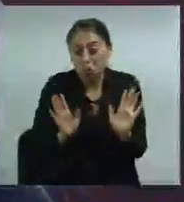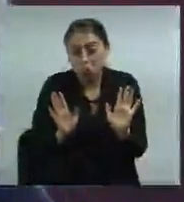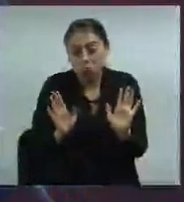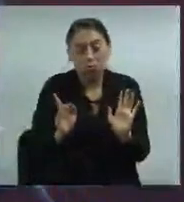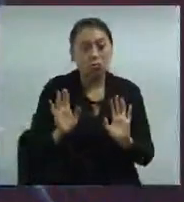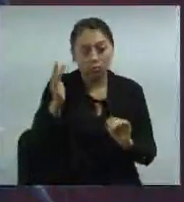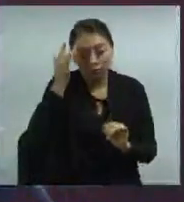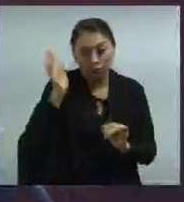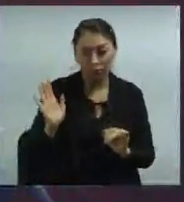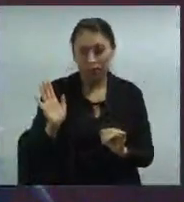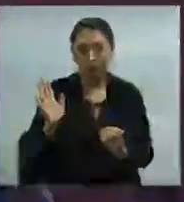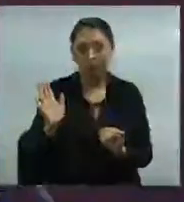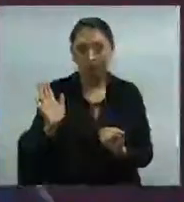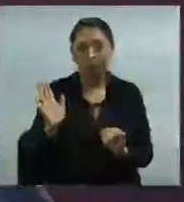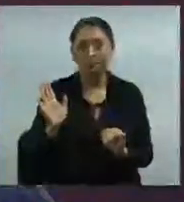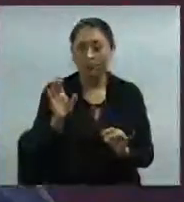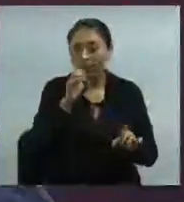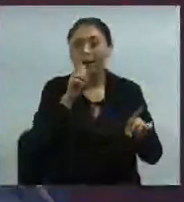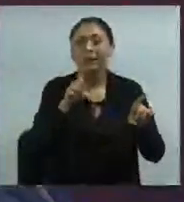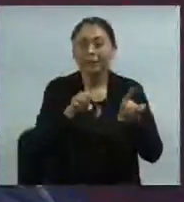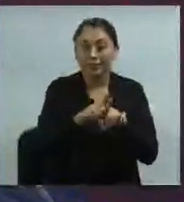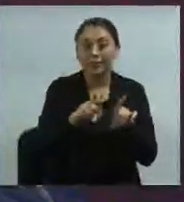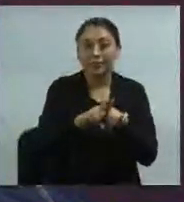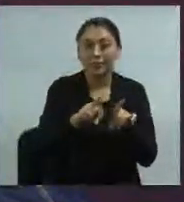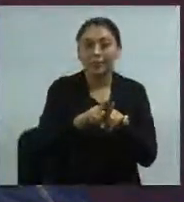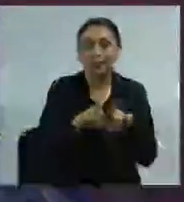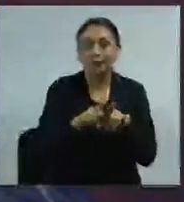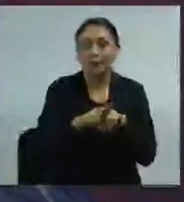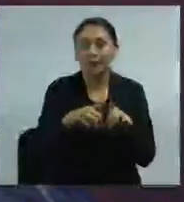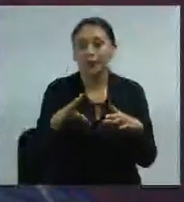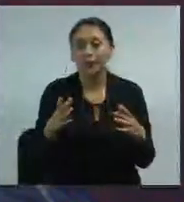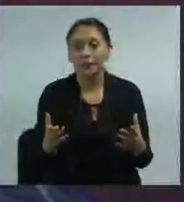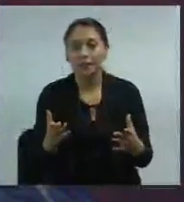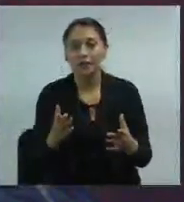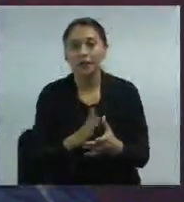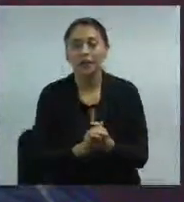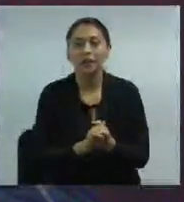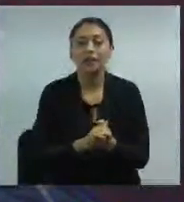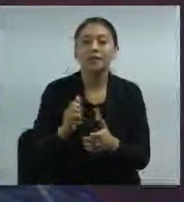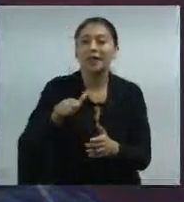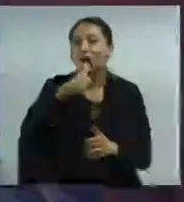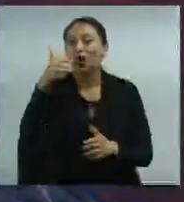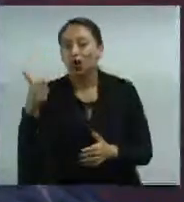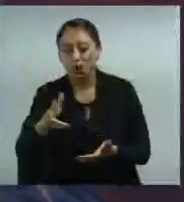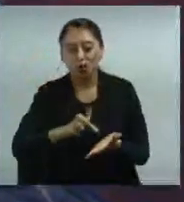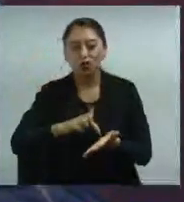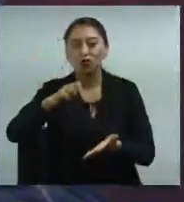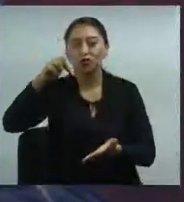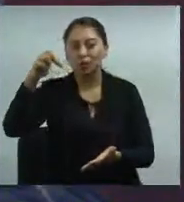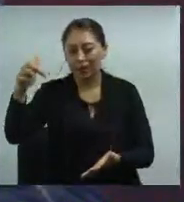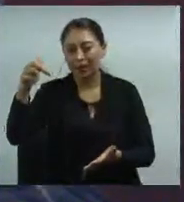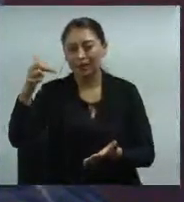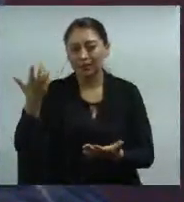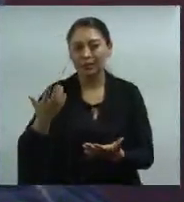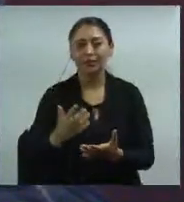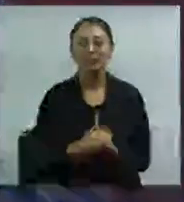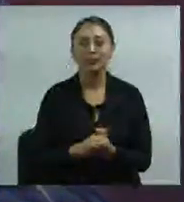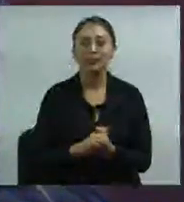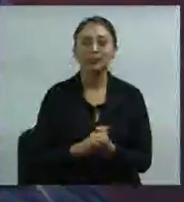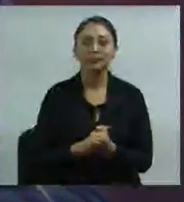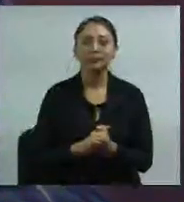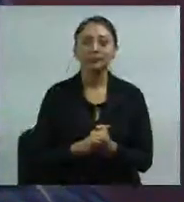injerencia. A eso sumándole la injerencia extranjera que se pretende de parte de